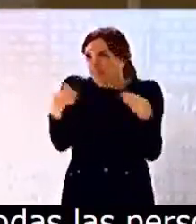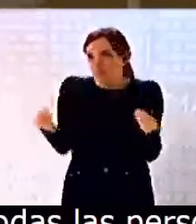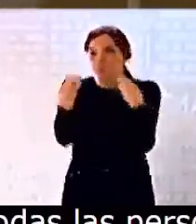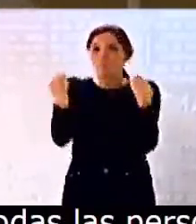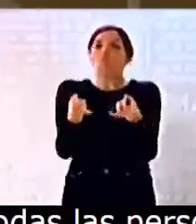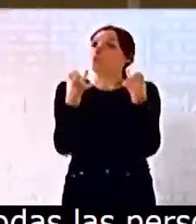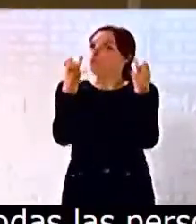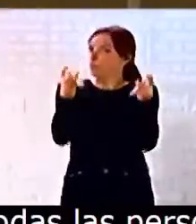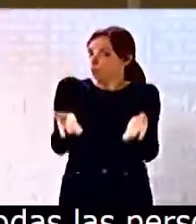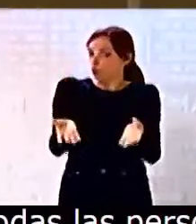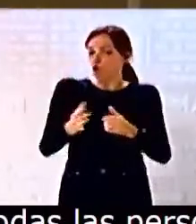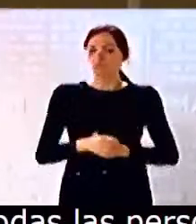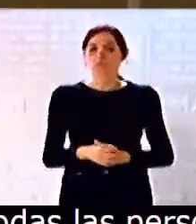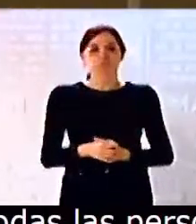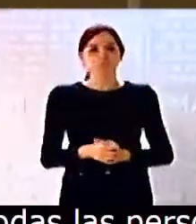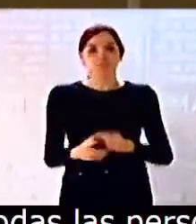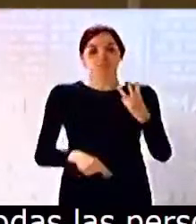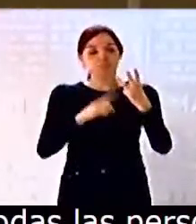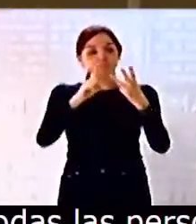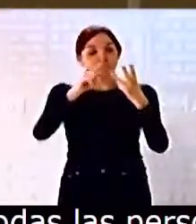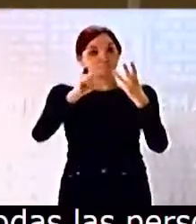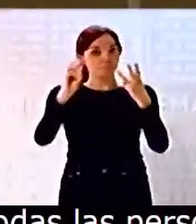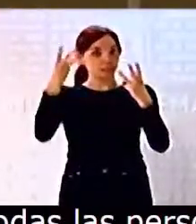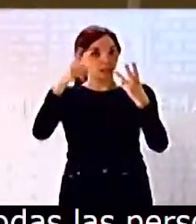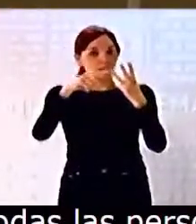recuperación. En tercer lugar,